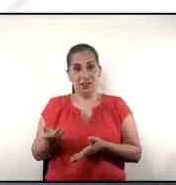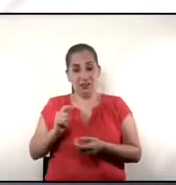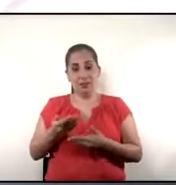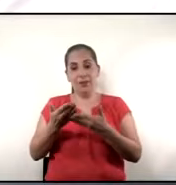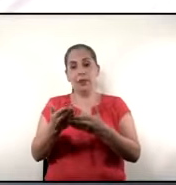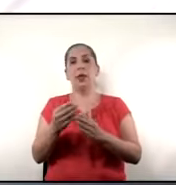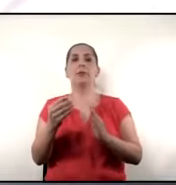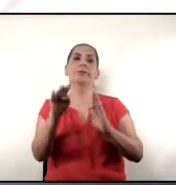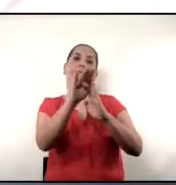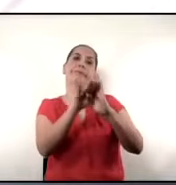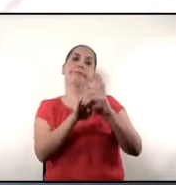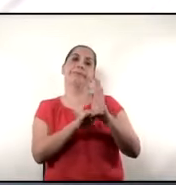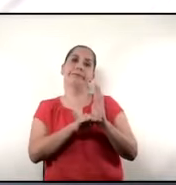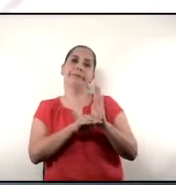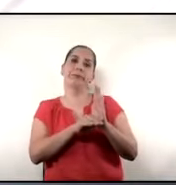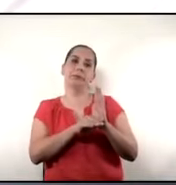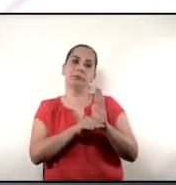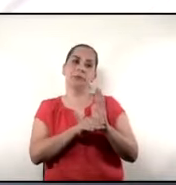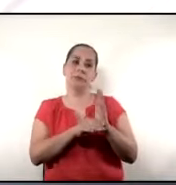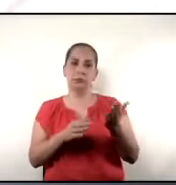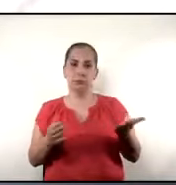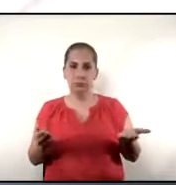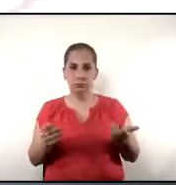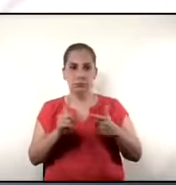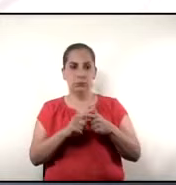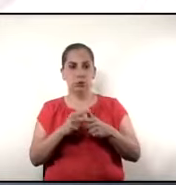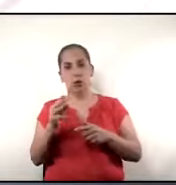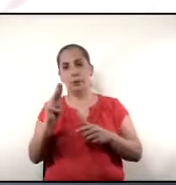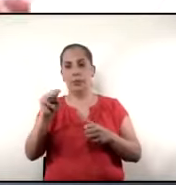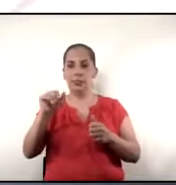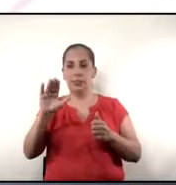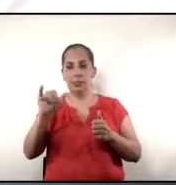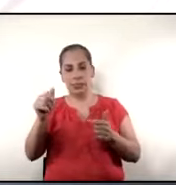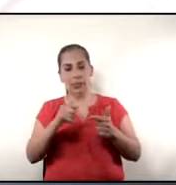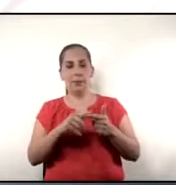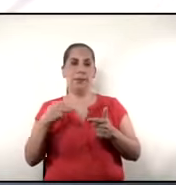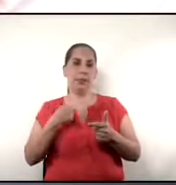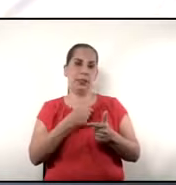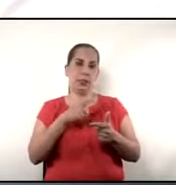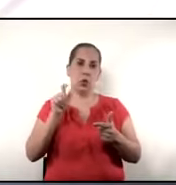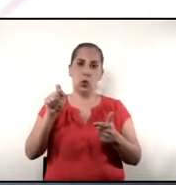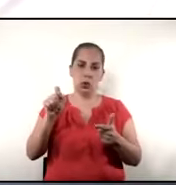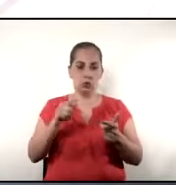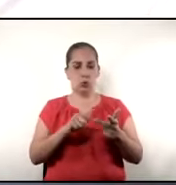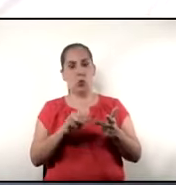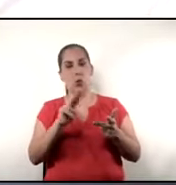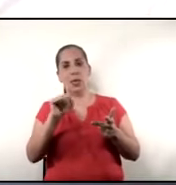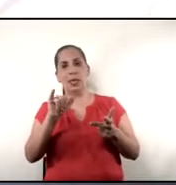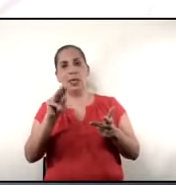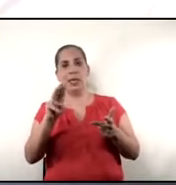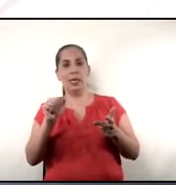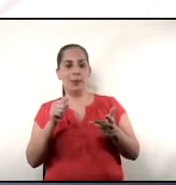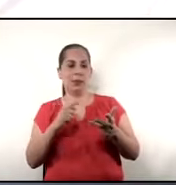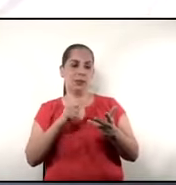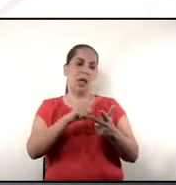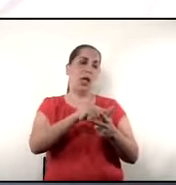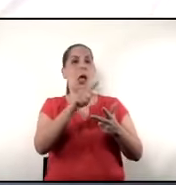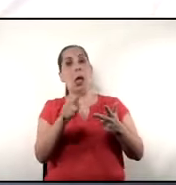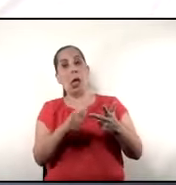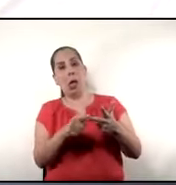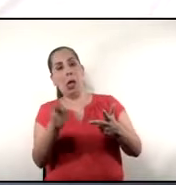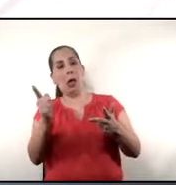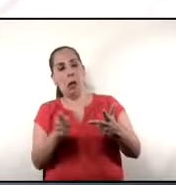las metas. Y entonces ahí están entre el MISIT, el Ministerio de Educación y el IMAS, tirándose la pelota el uno al otro,